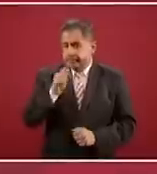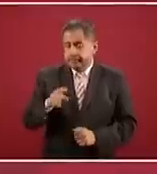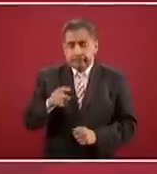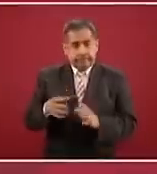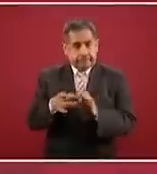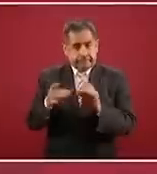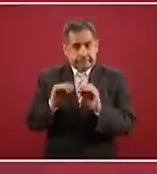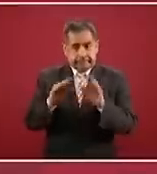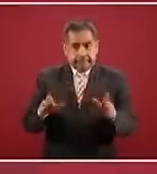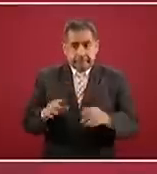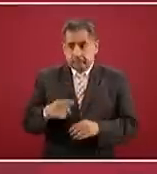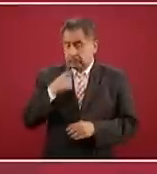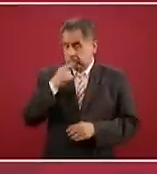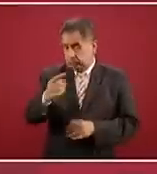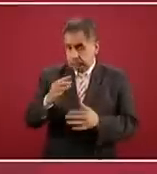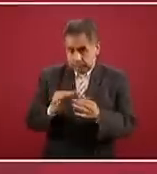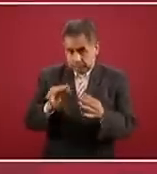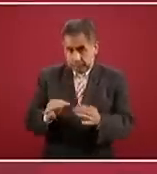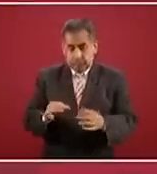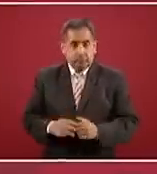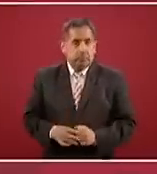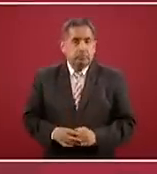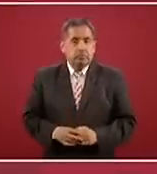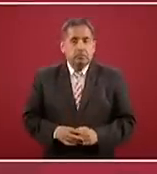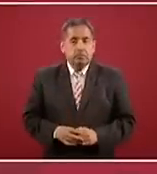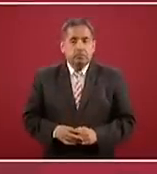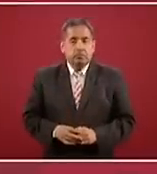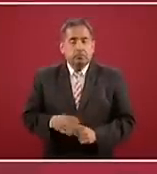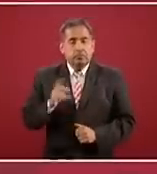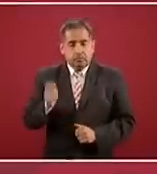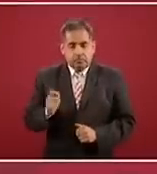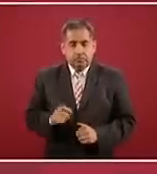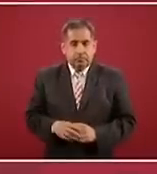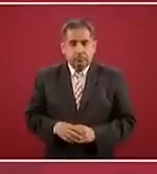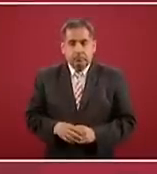quiero comentarles que